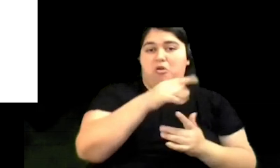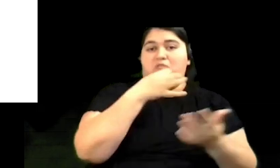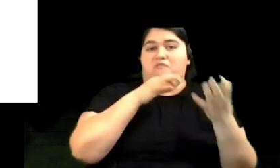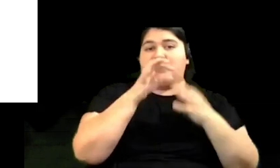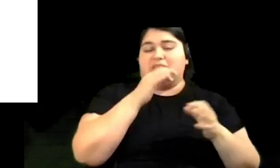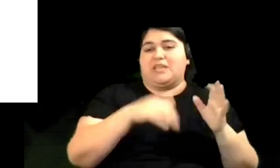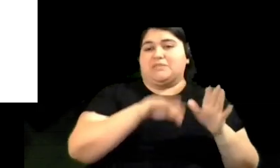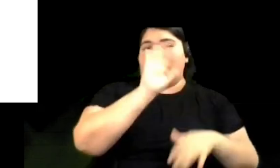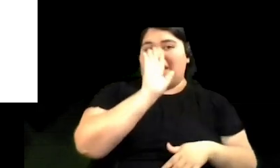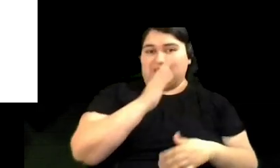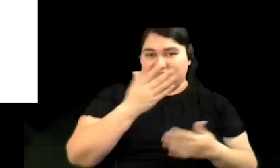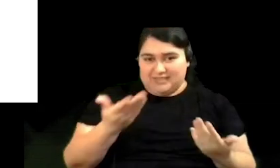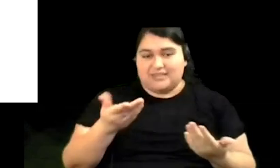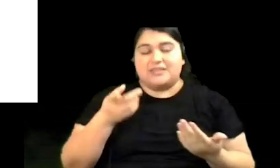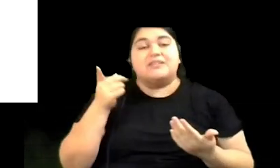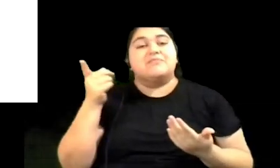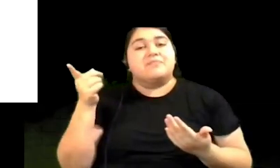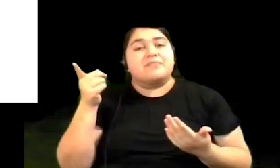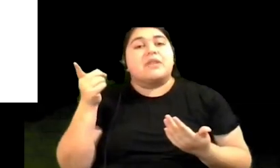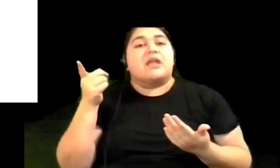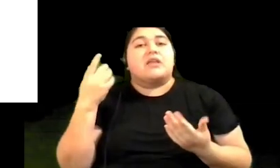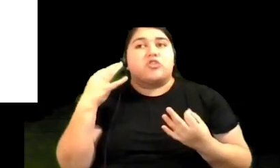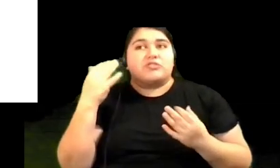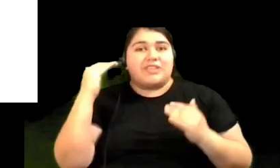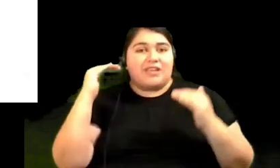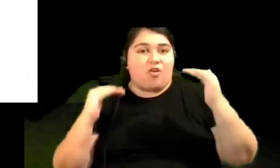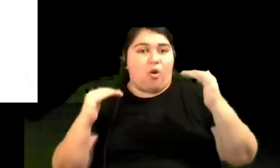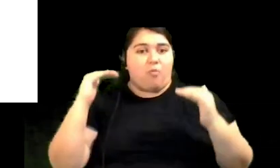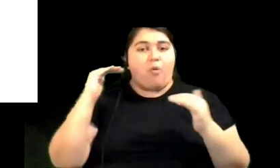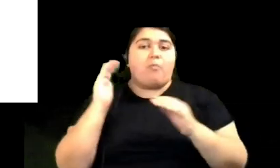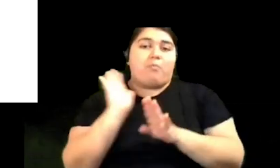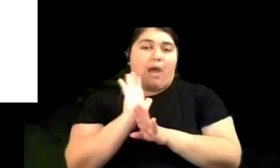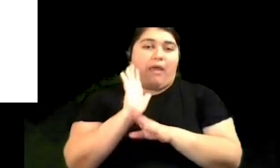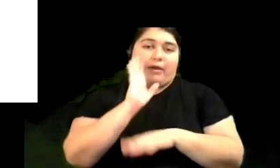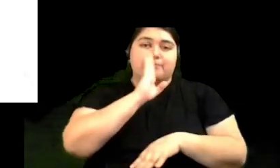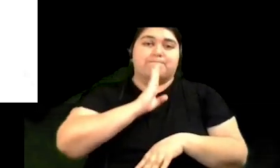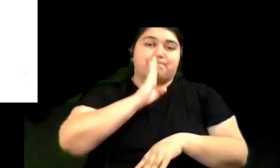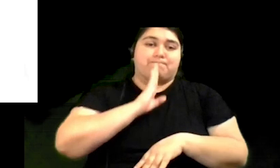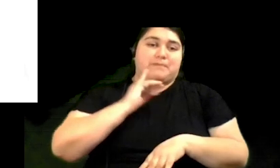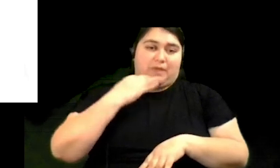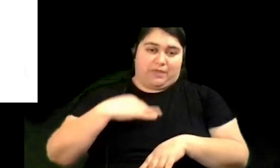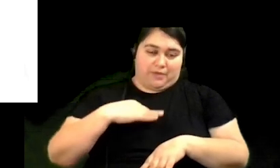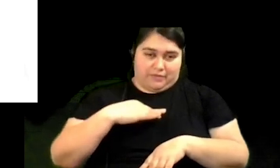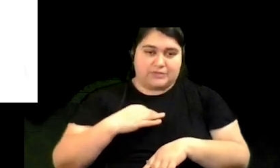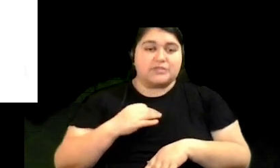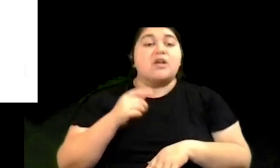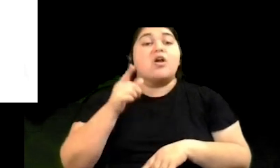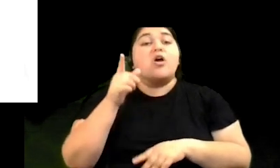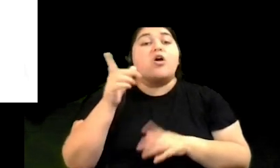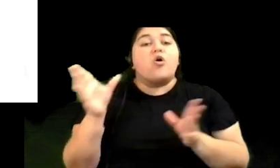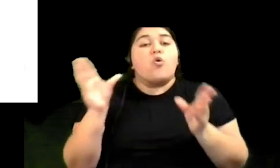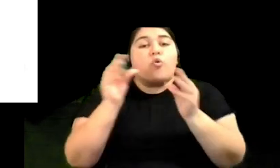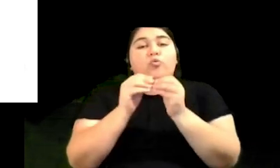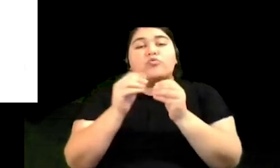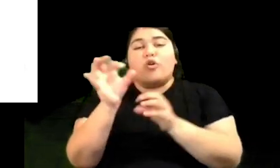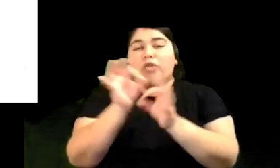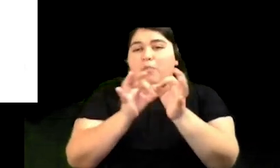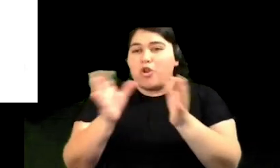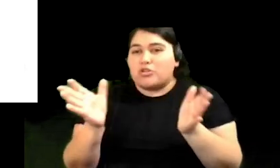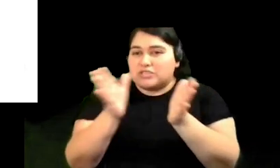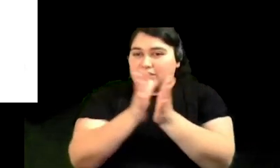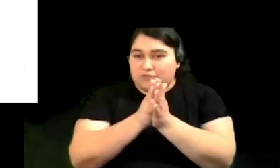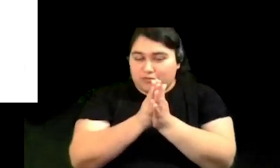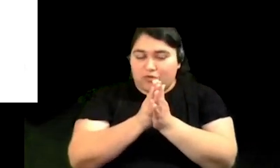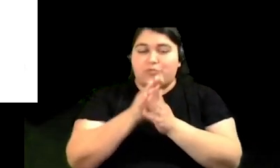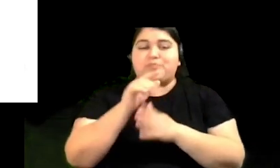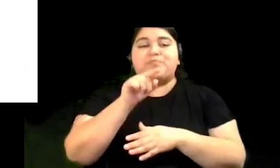para mantener esa contaminación tolerable. La aplicación conjunta de proyectos es que se aplicó en general en